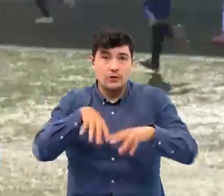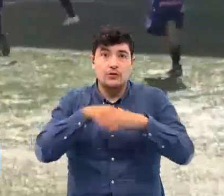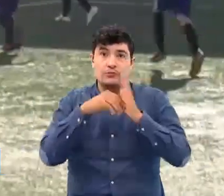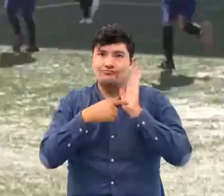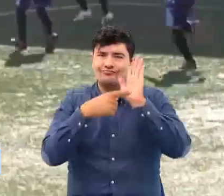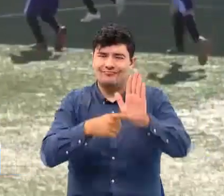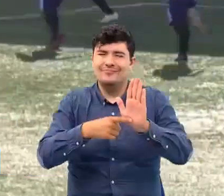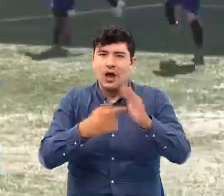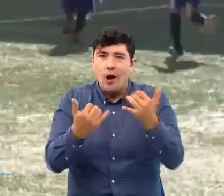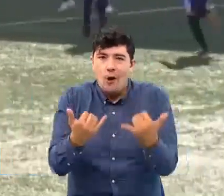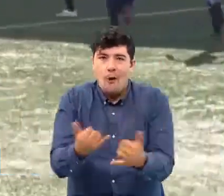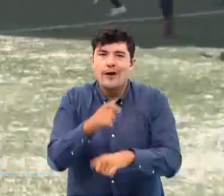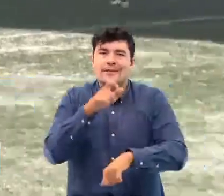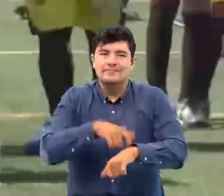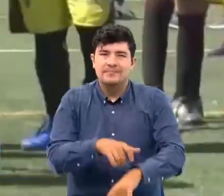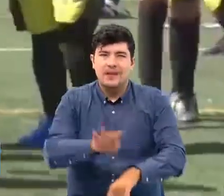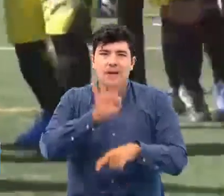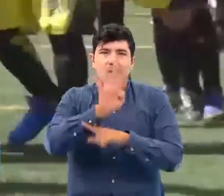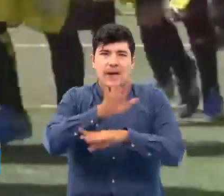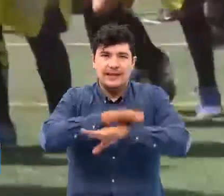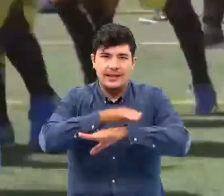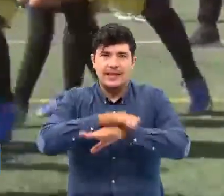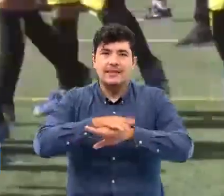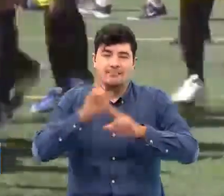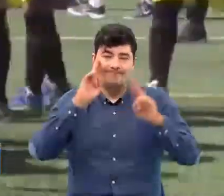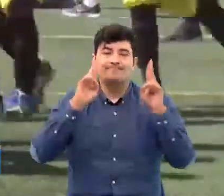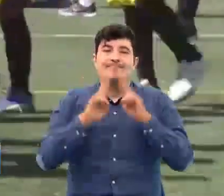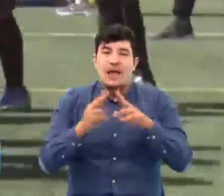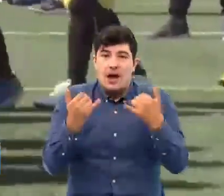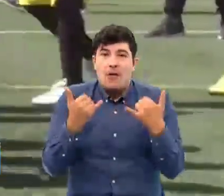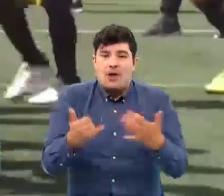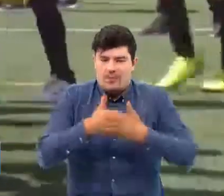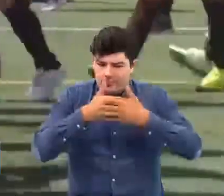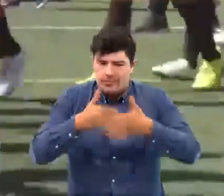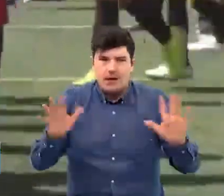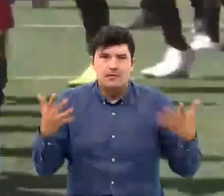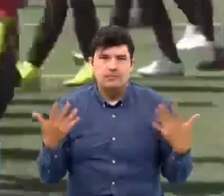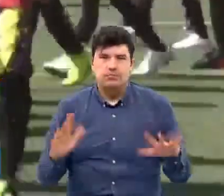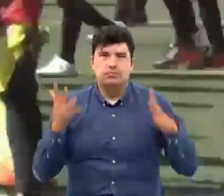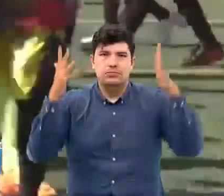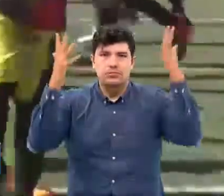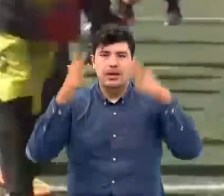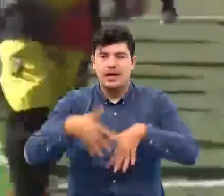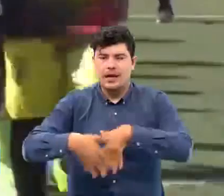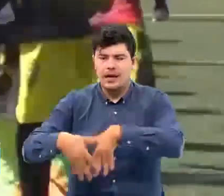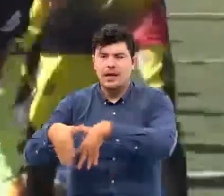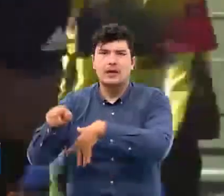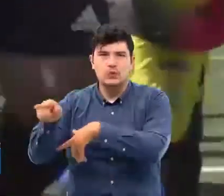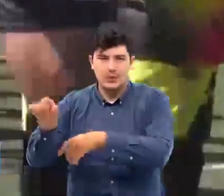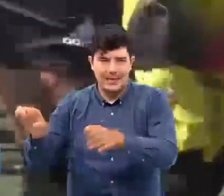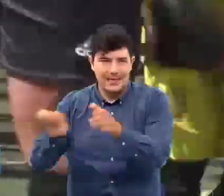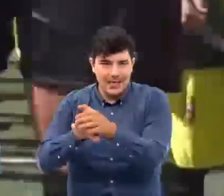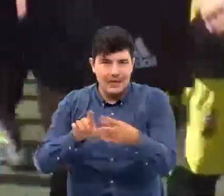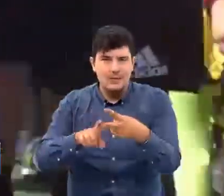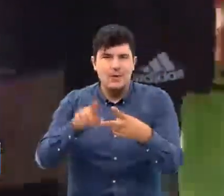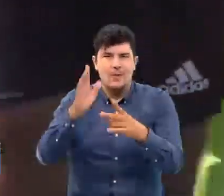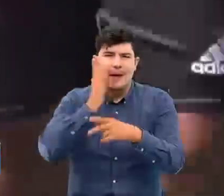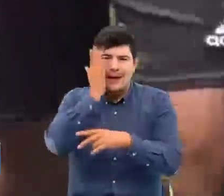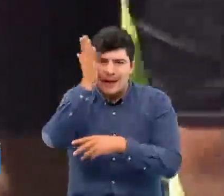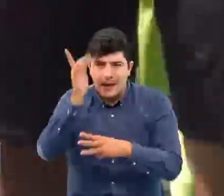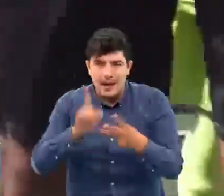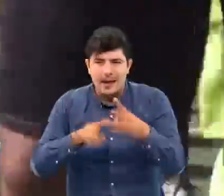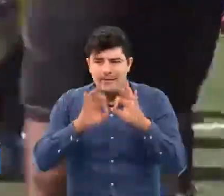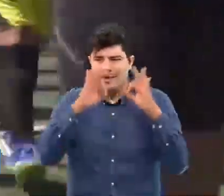la invitación es hoy a partir de las 4 de la tarde tendremos la gran inauguración el desfile de los equipos las madrinas los